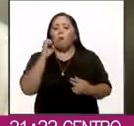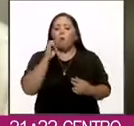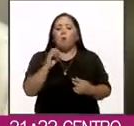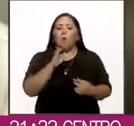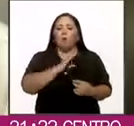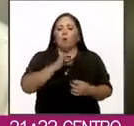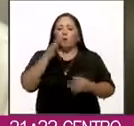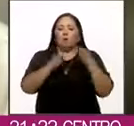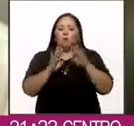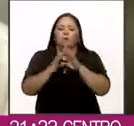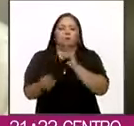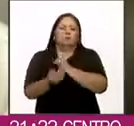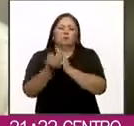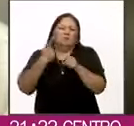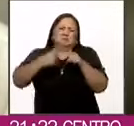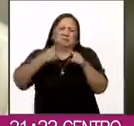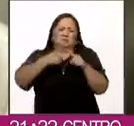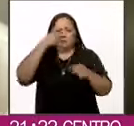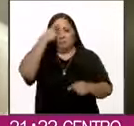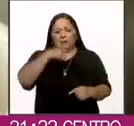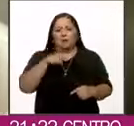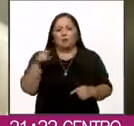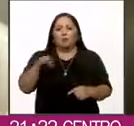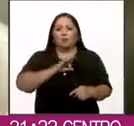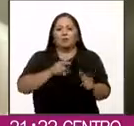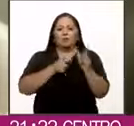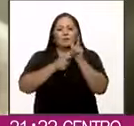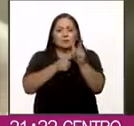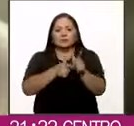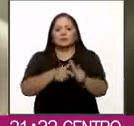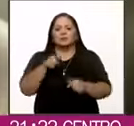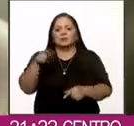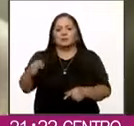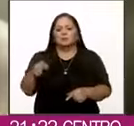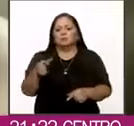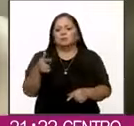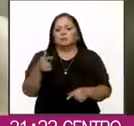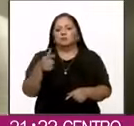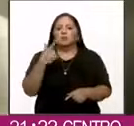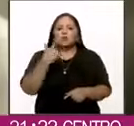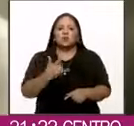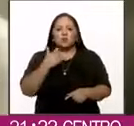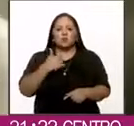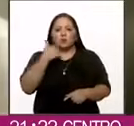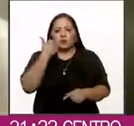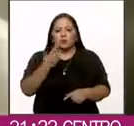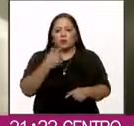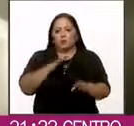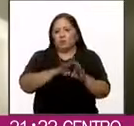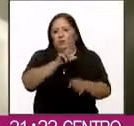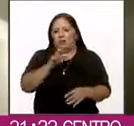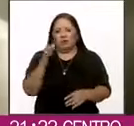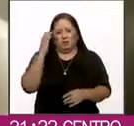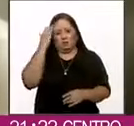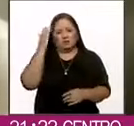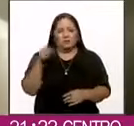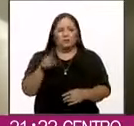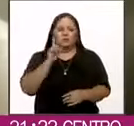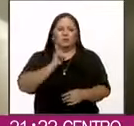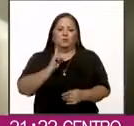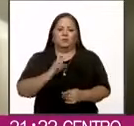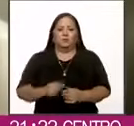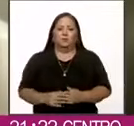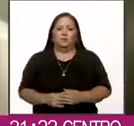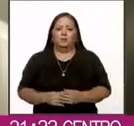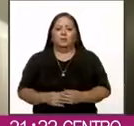tener juicios de amparo, en fin, para tratar de continuar, digamos, luchando porque se le reconozca. Claro. Desde luego, pues esto no